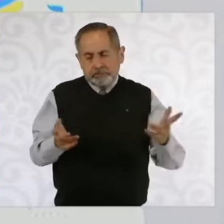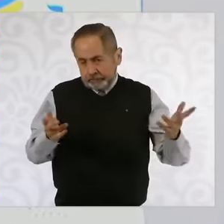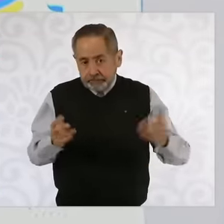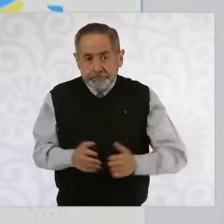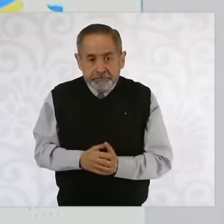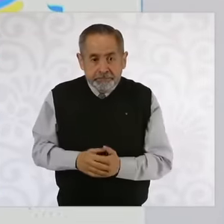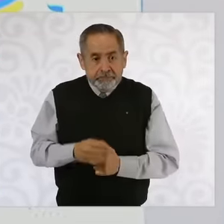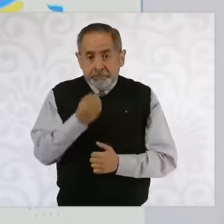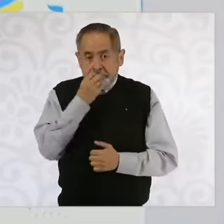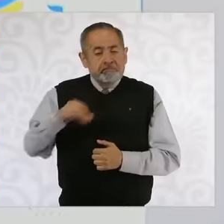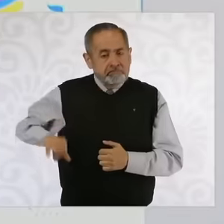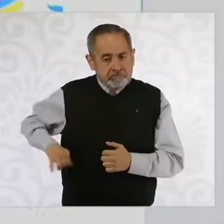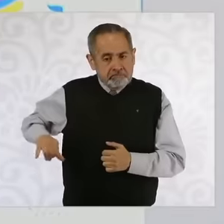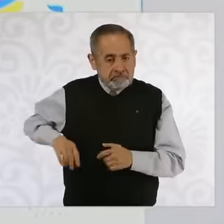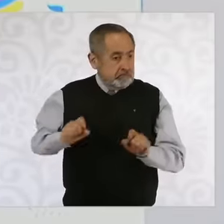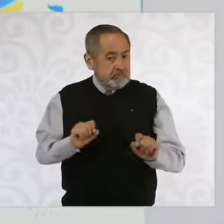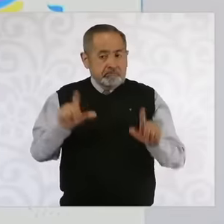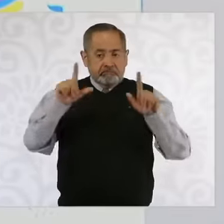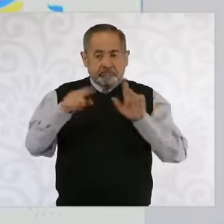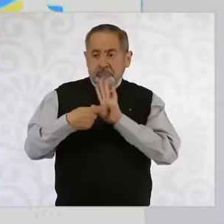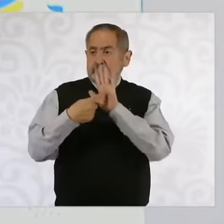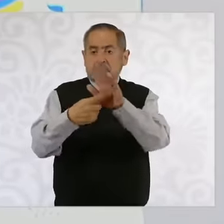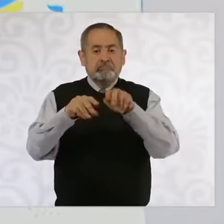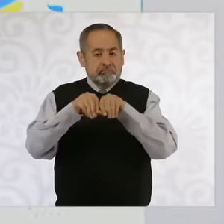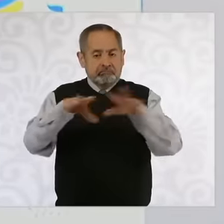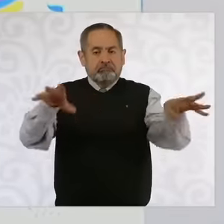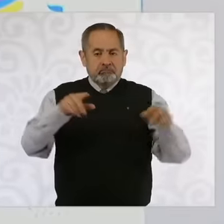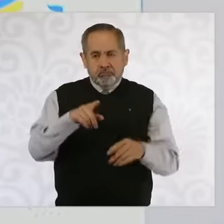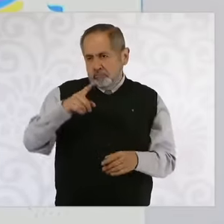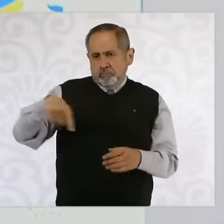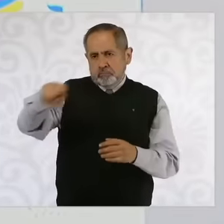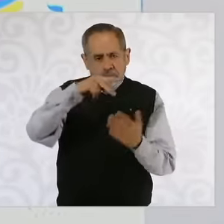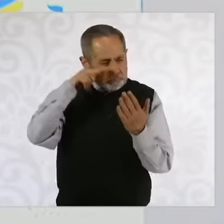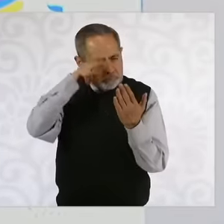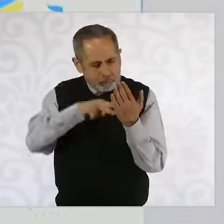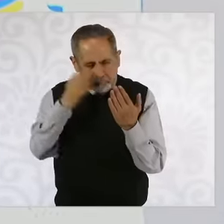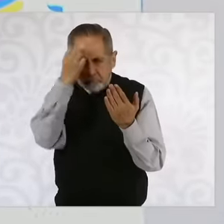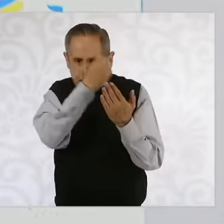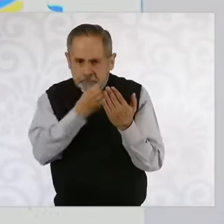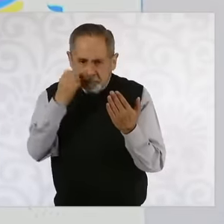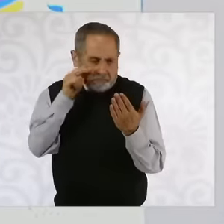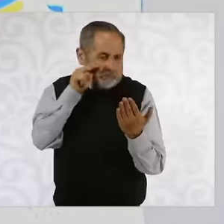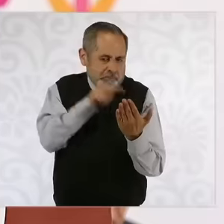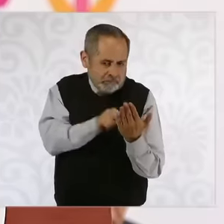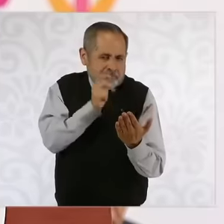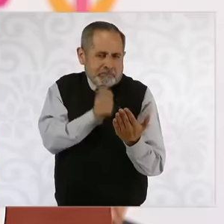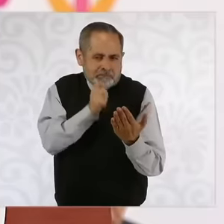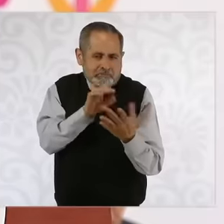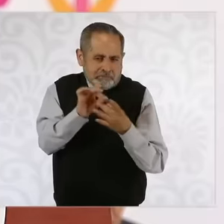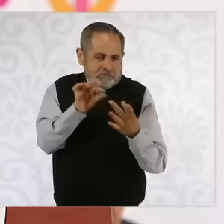Entonces, es interesante este documento para que lo revisen, lo vean.